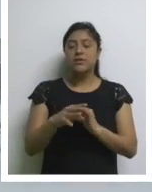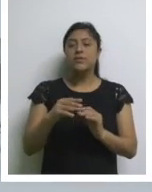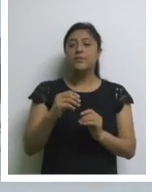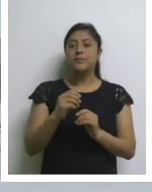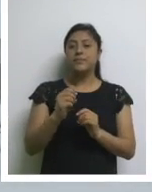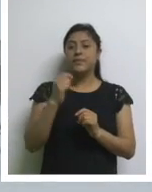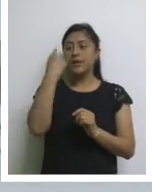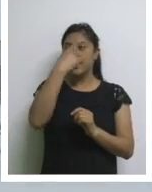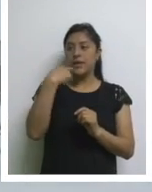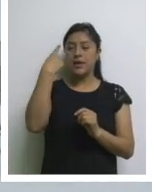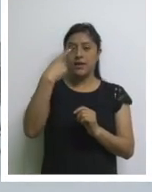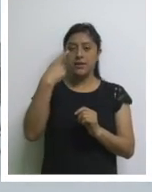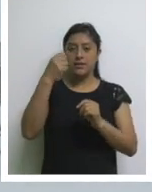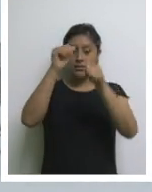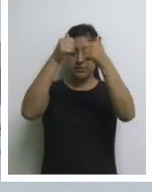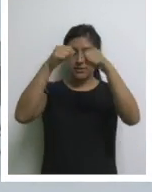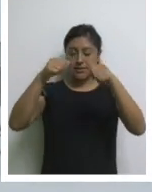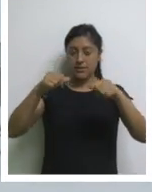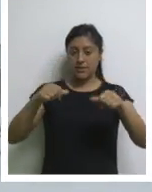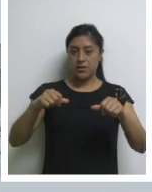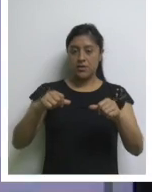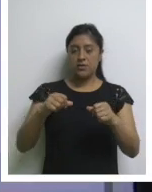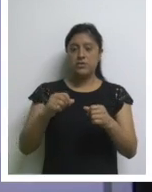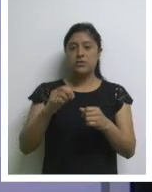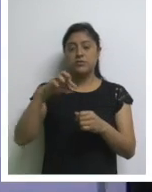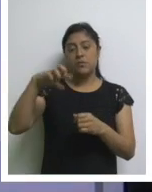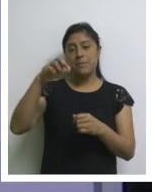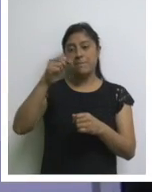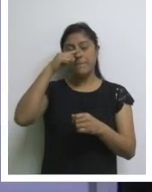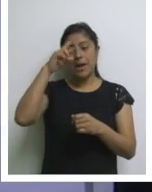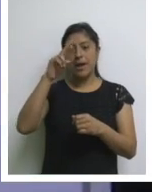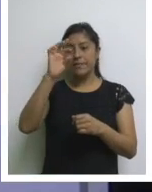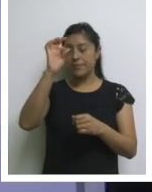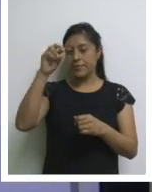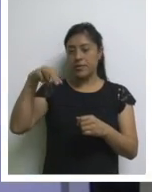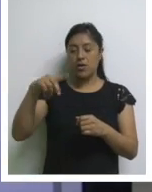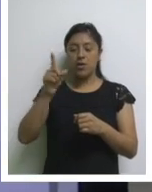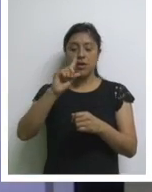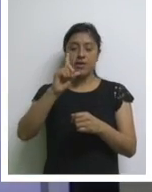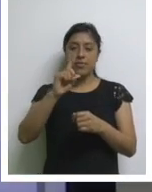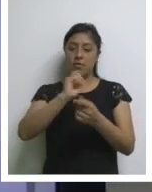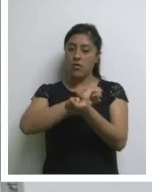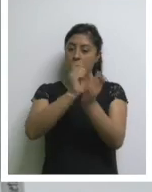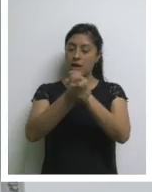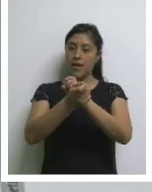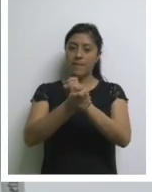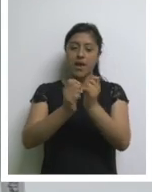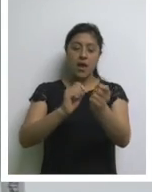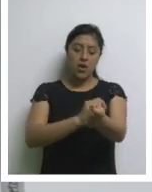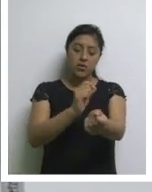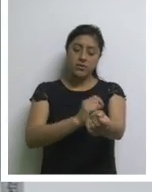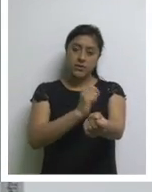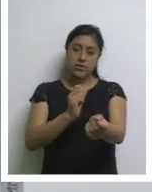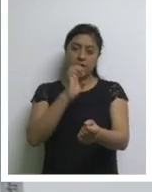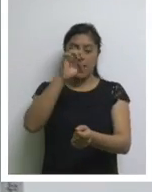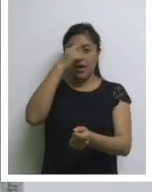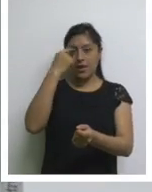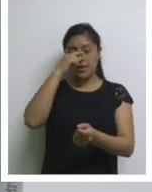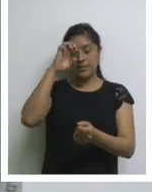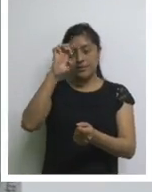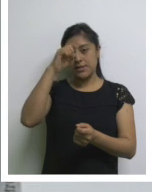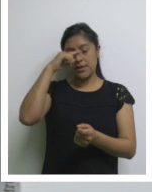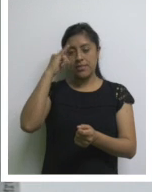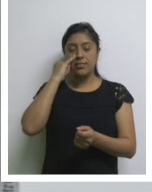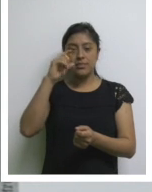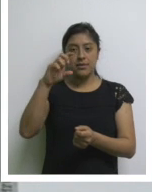la correlación. El análisis del rostro se basa en los patrones que no pueden ser modificados por medio de cirugía estética. Es imposible